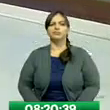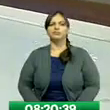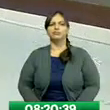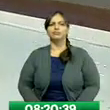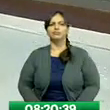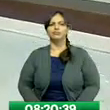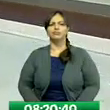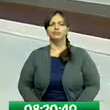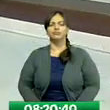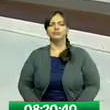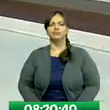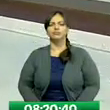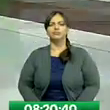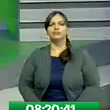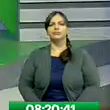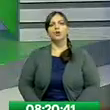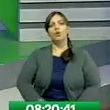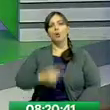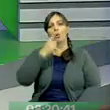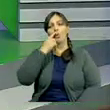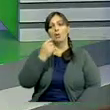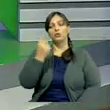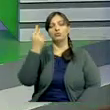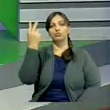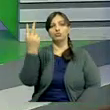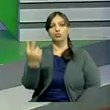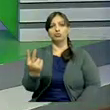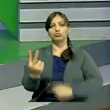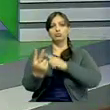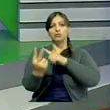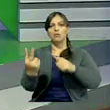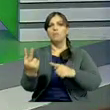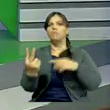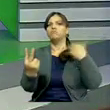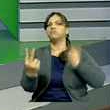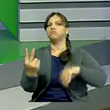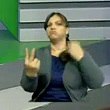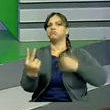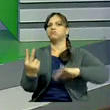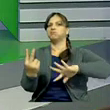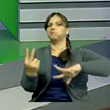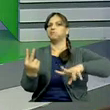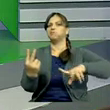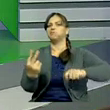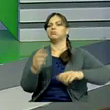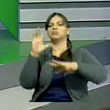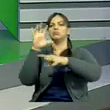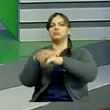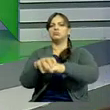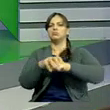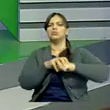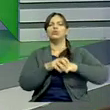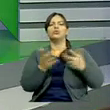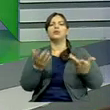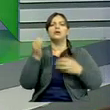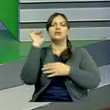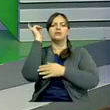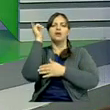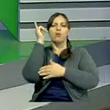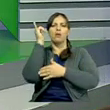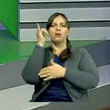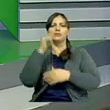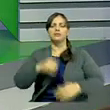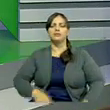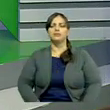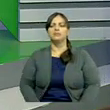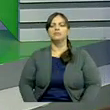La Policía Nacional capturó a dos presuntos delincuentes tras una persecución y cruce de balas, esto en Yaguachi, provincia del Guayas. Los sujetos